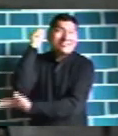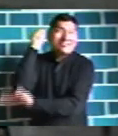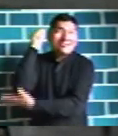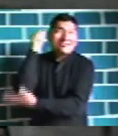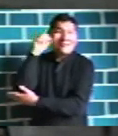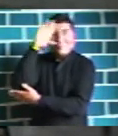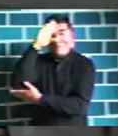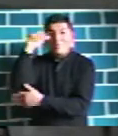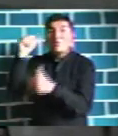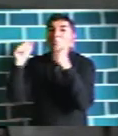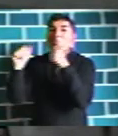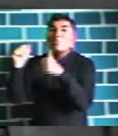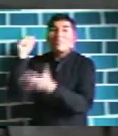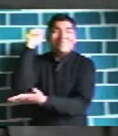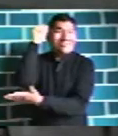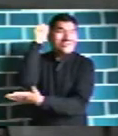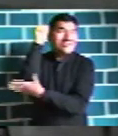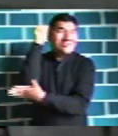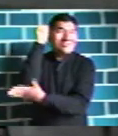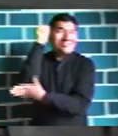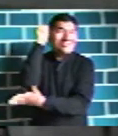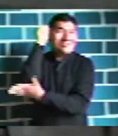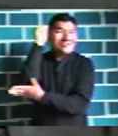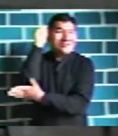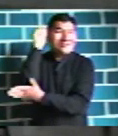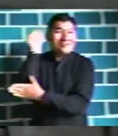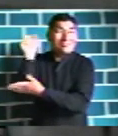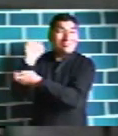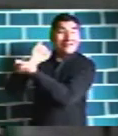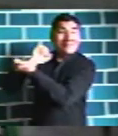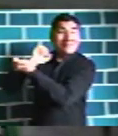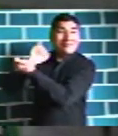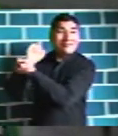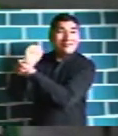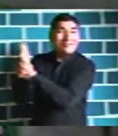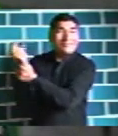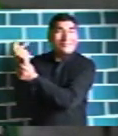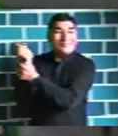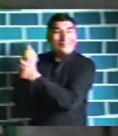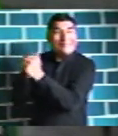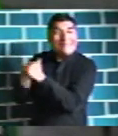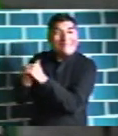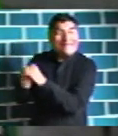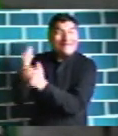cañitas qué les parece si pasamos de la avaricia